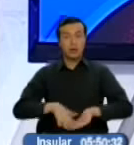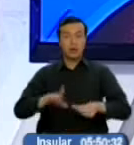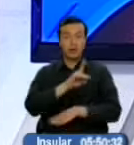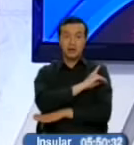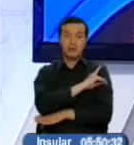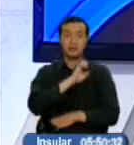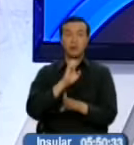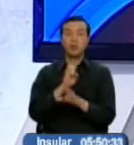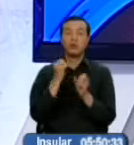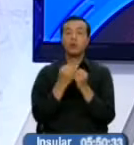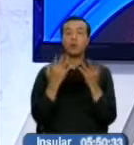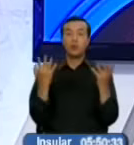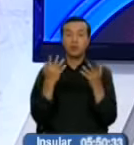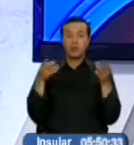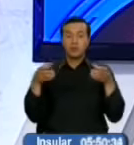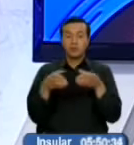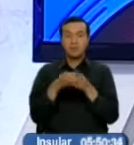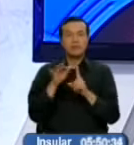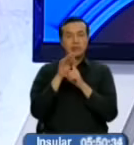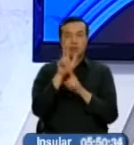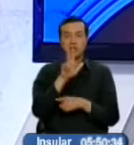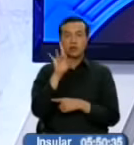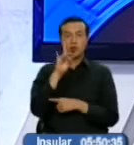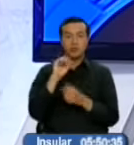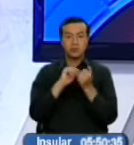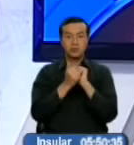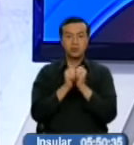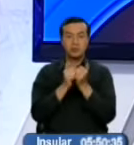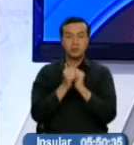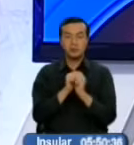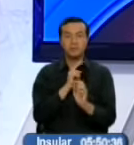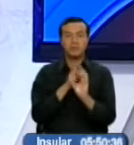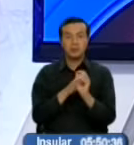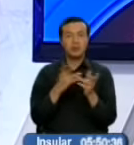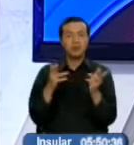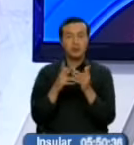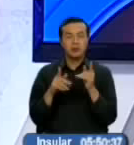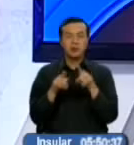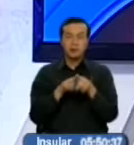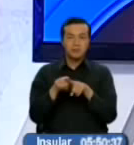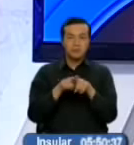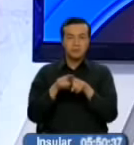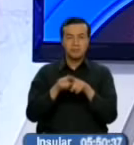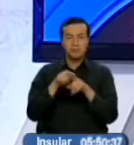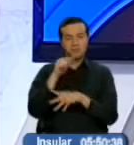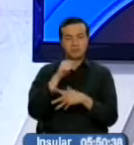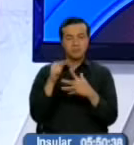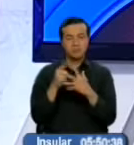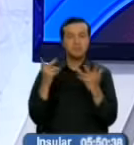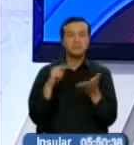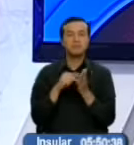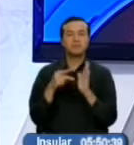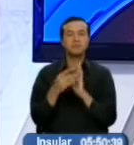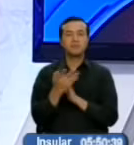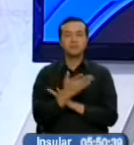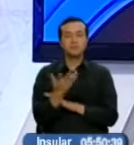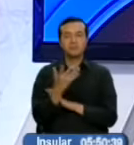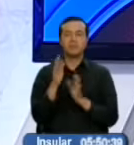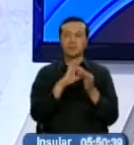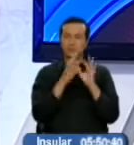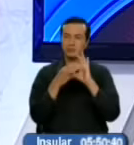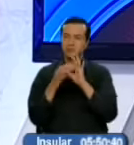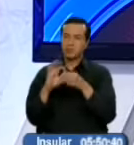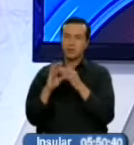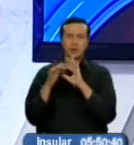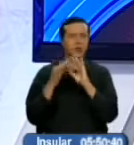ecuatoriana, integrada por la cifra histórica de 38 deportistas, se aprestan para todo esto que significa el olimpismo, el